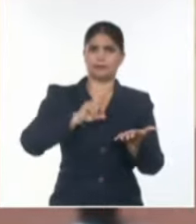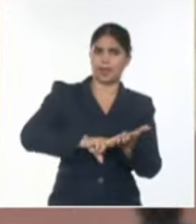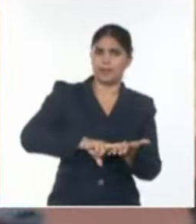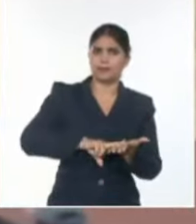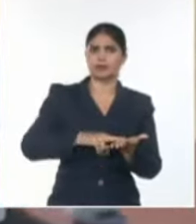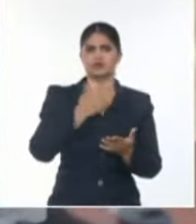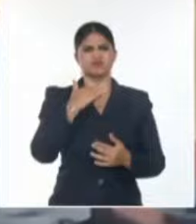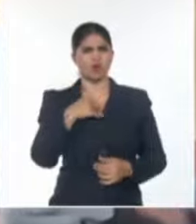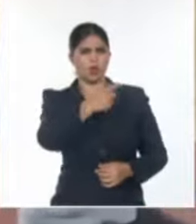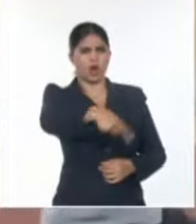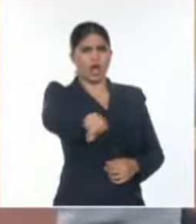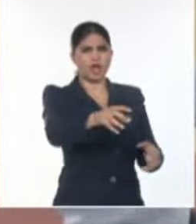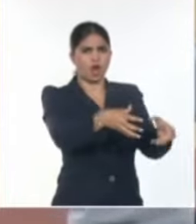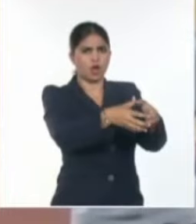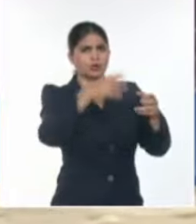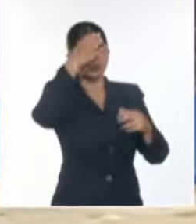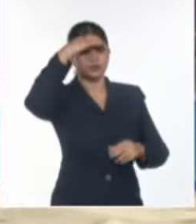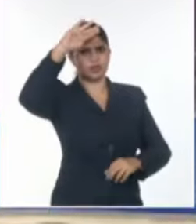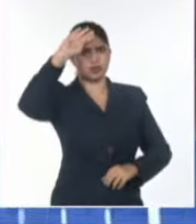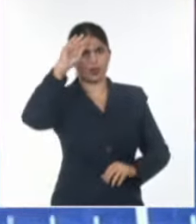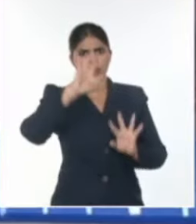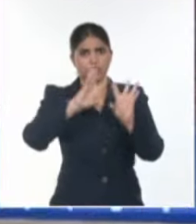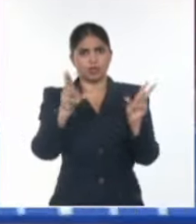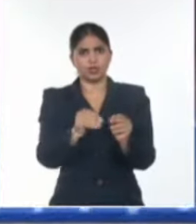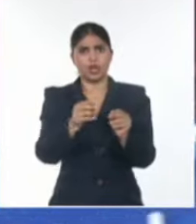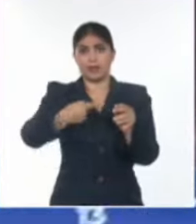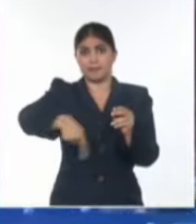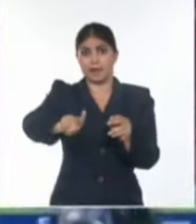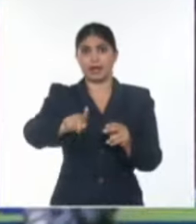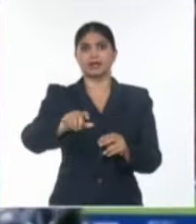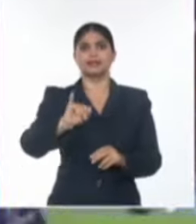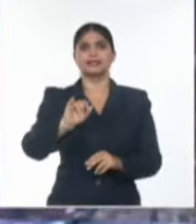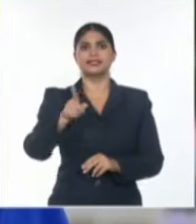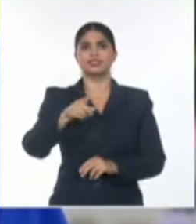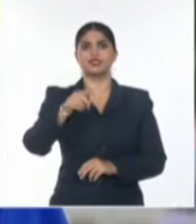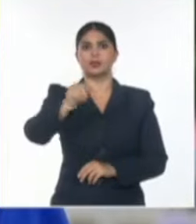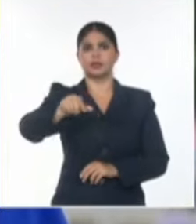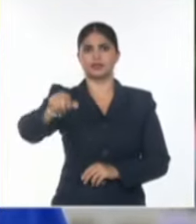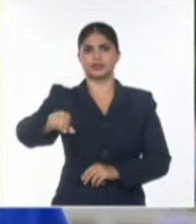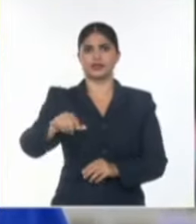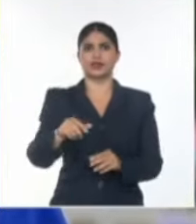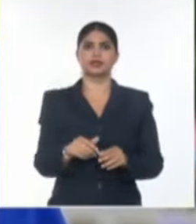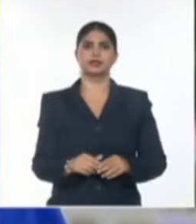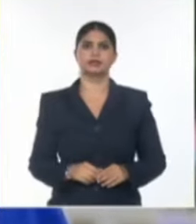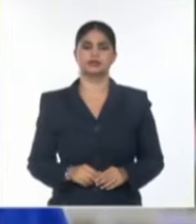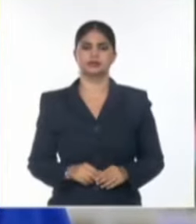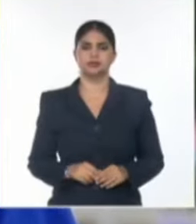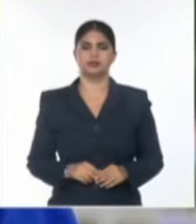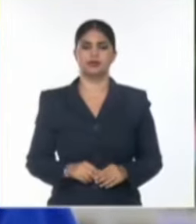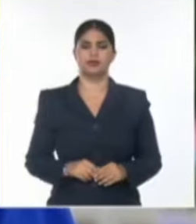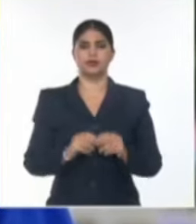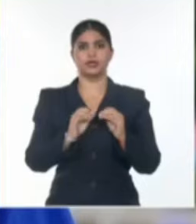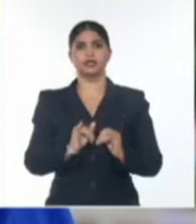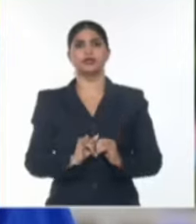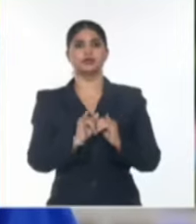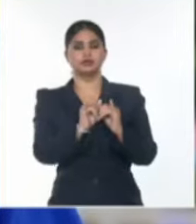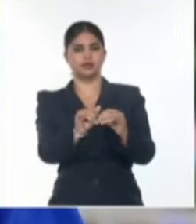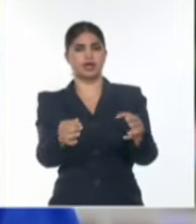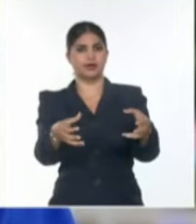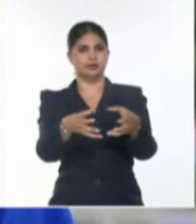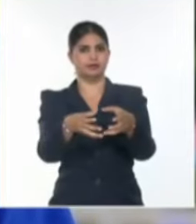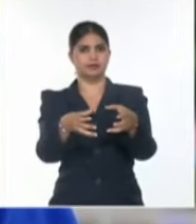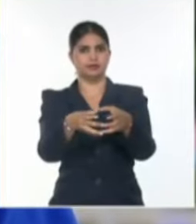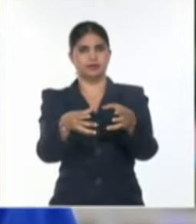¿Cómo se encuentran los 61 clasificados cubanos? Bueno, hoy podemos decir que nuestra delegación deportiva goza de